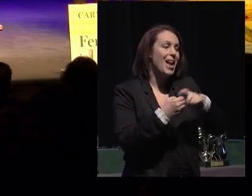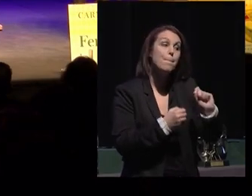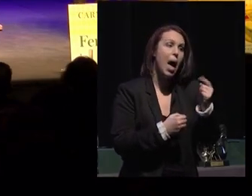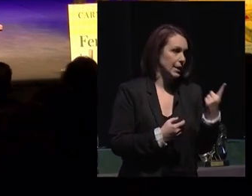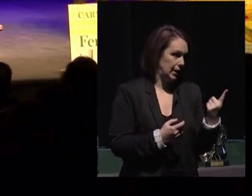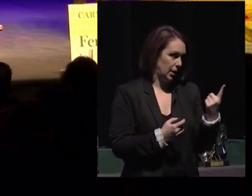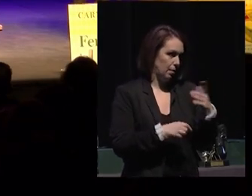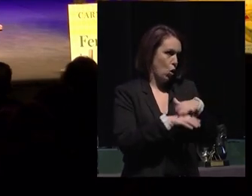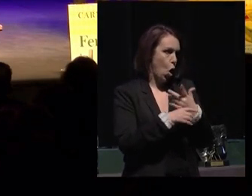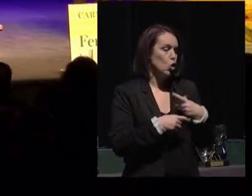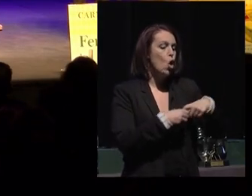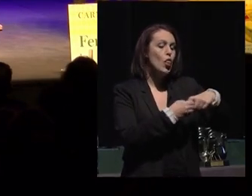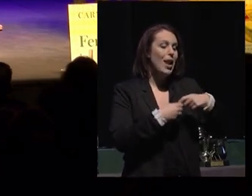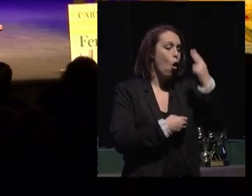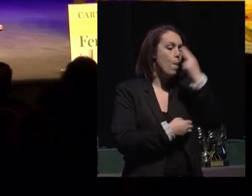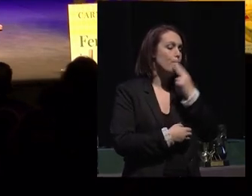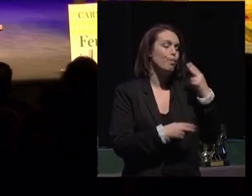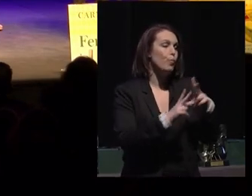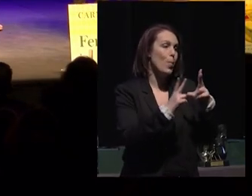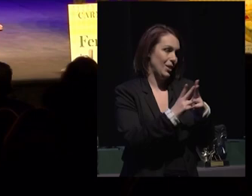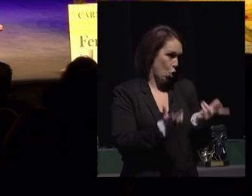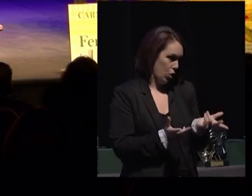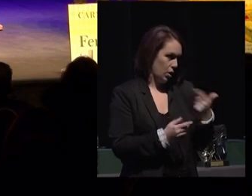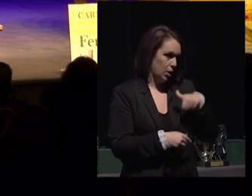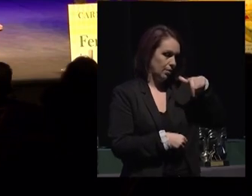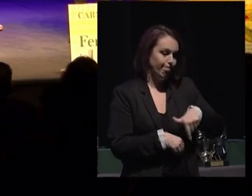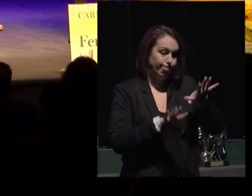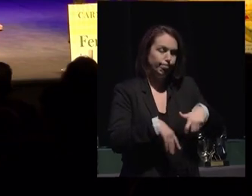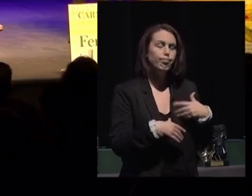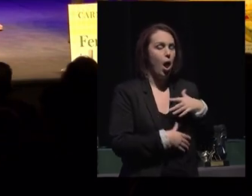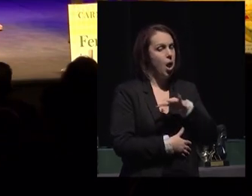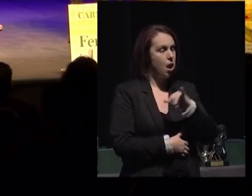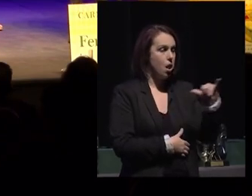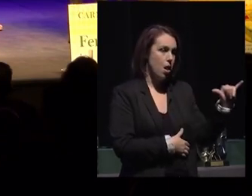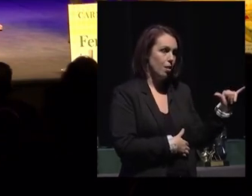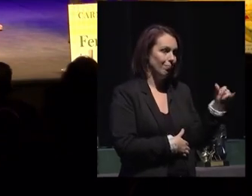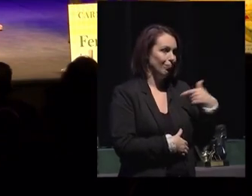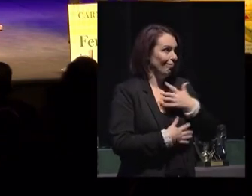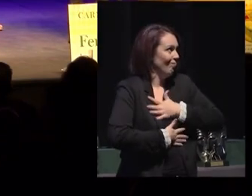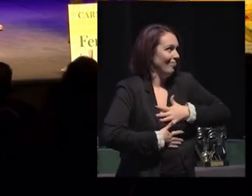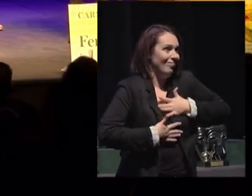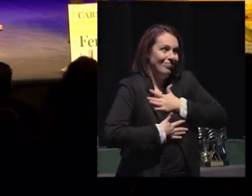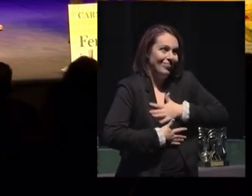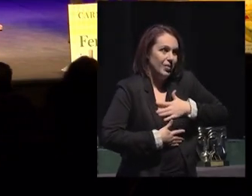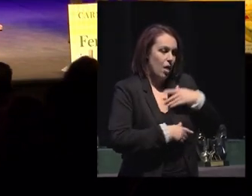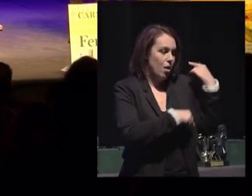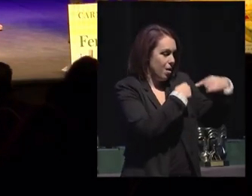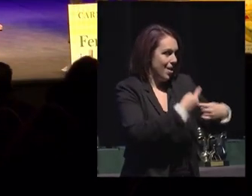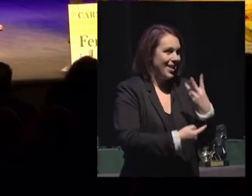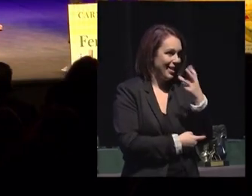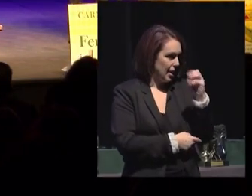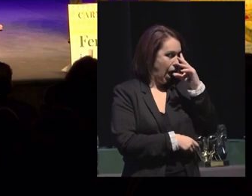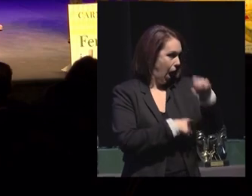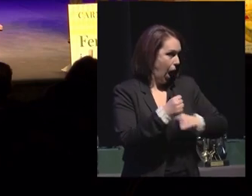comprometidas con lo social. Y en Cádiz de eso hay mucho. Así que estamos encantados de esta trayectoria de 30 años